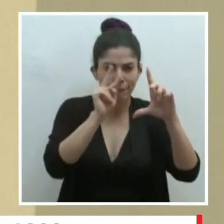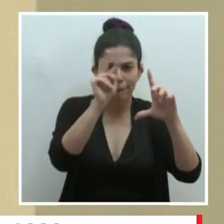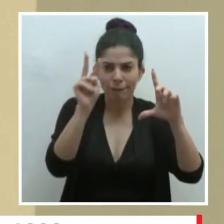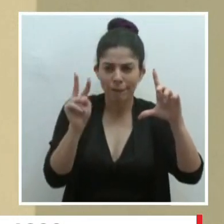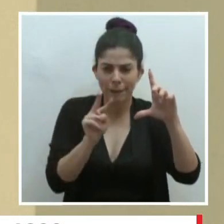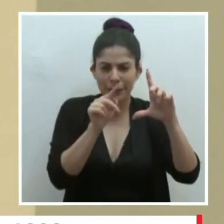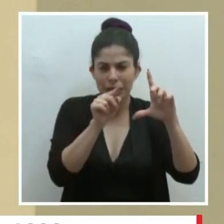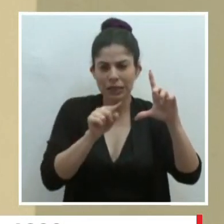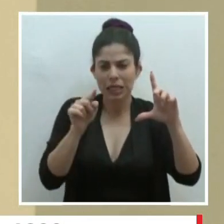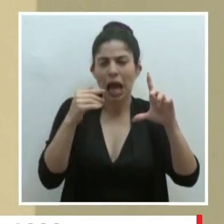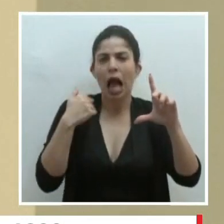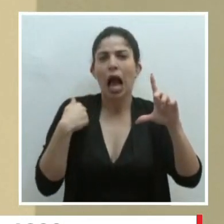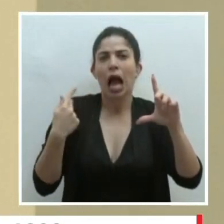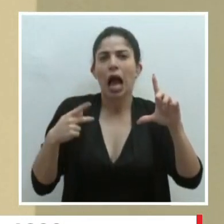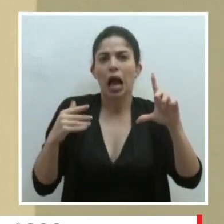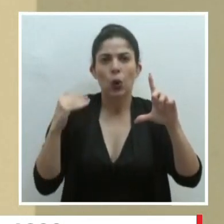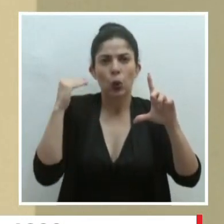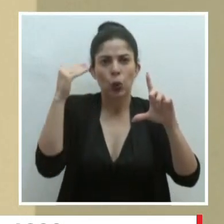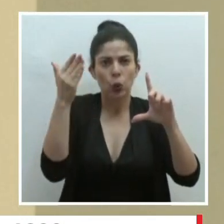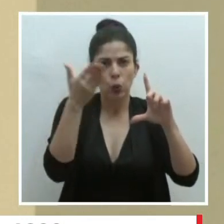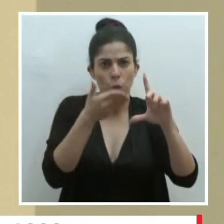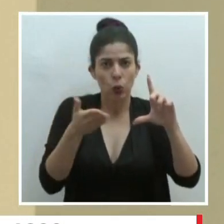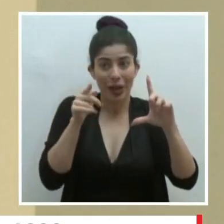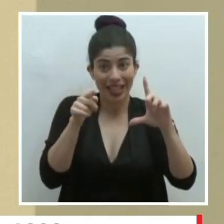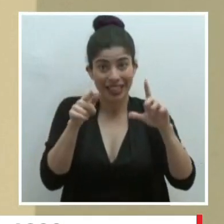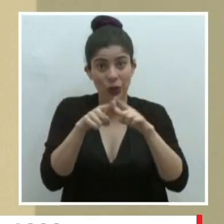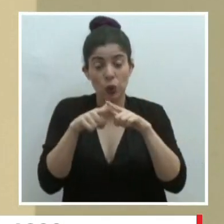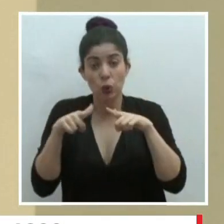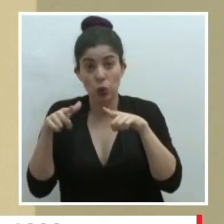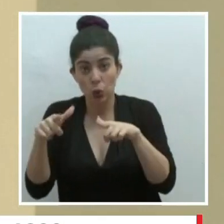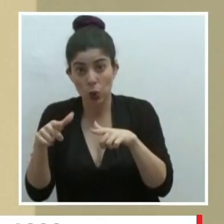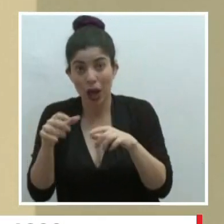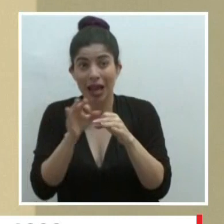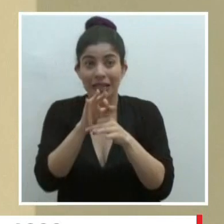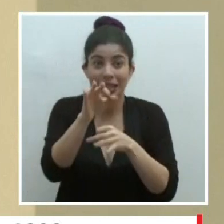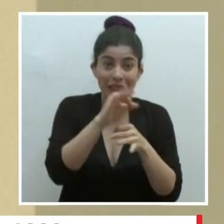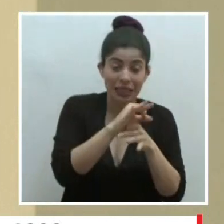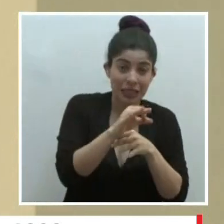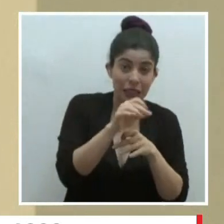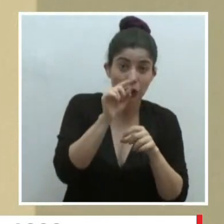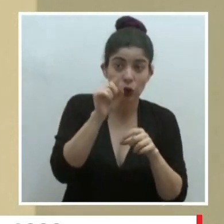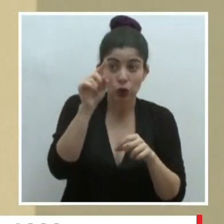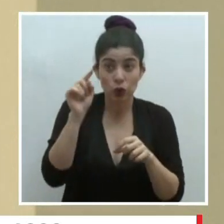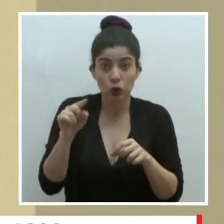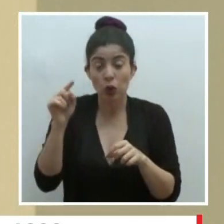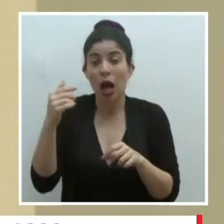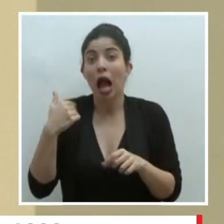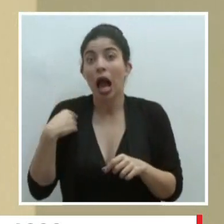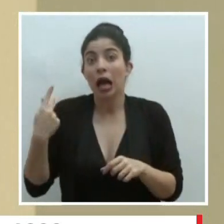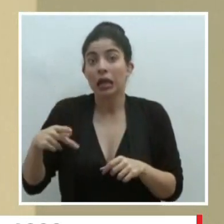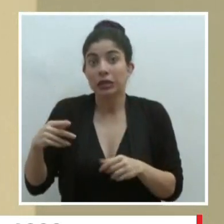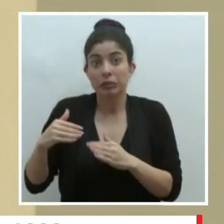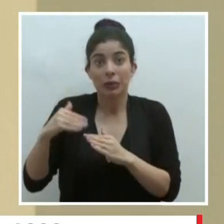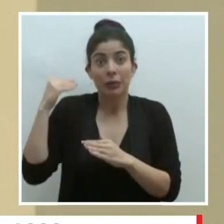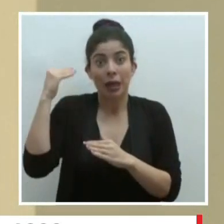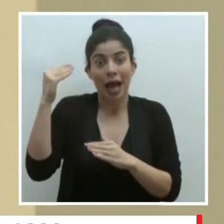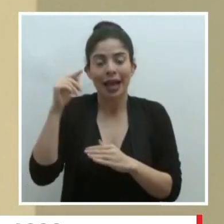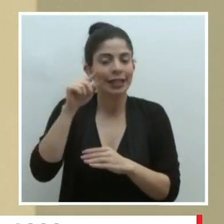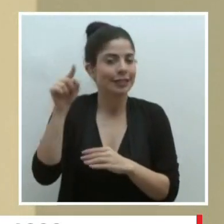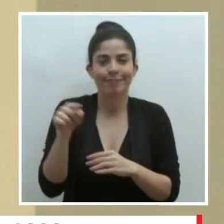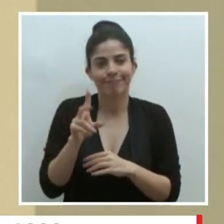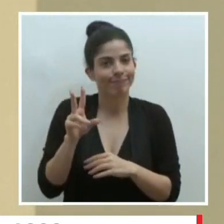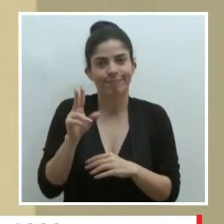un riesgo aumentado. En esos cantones y en esos distritos donde hay un riesgo aumentado, no